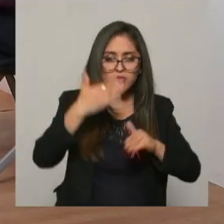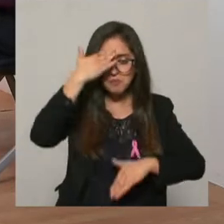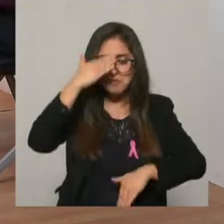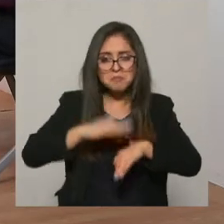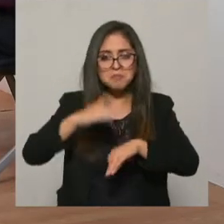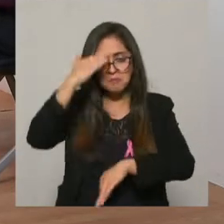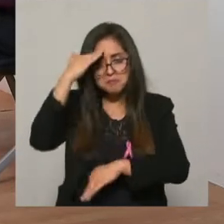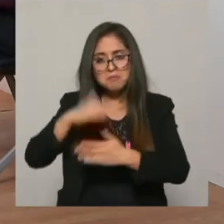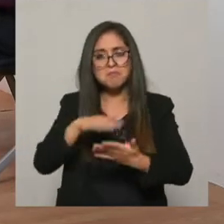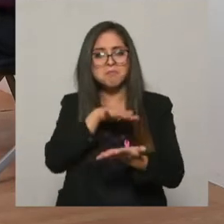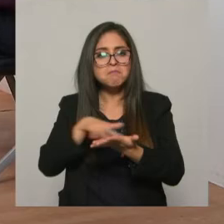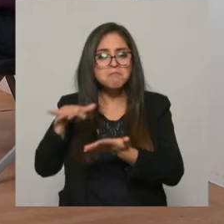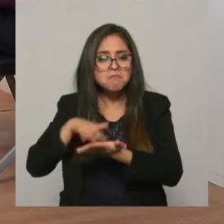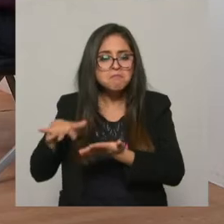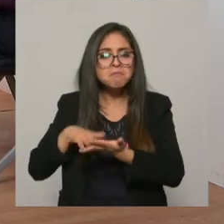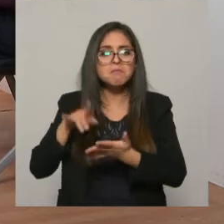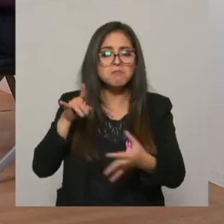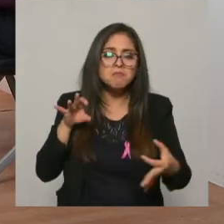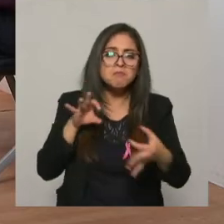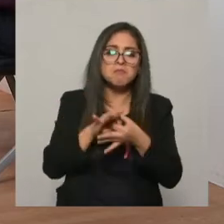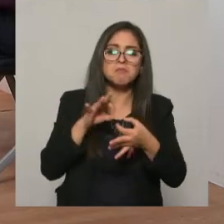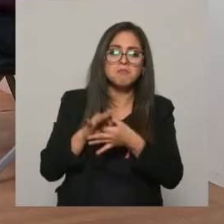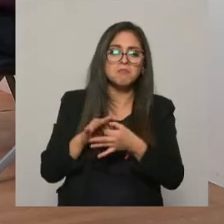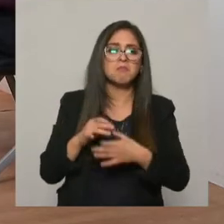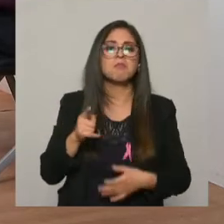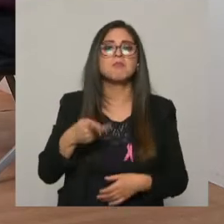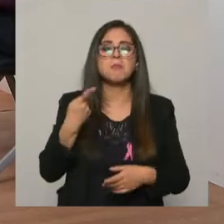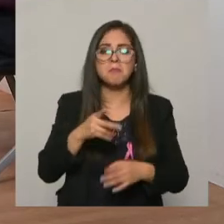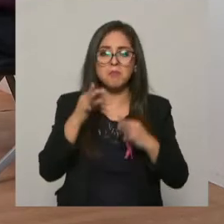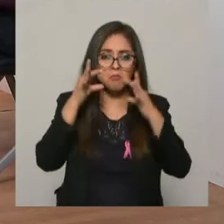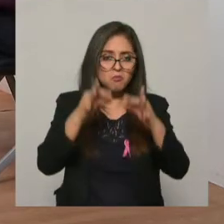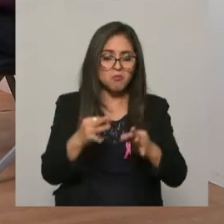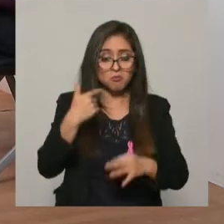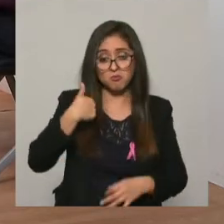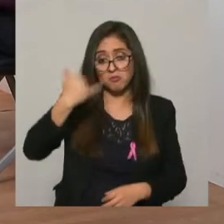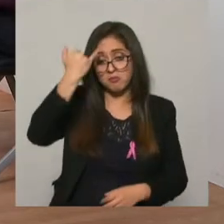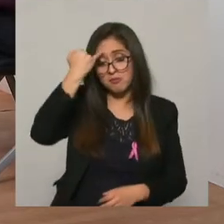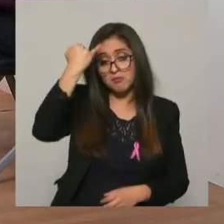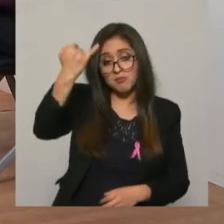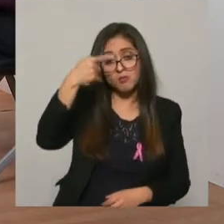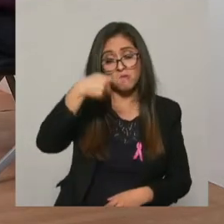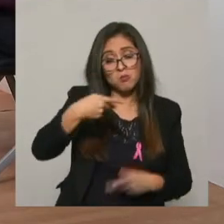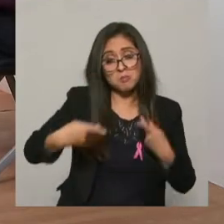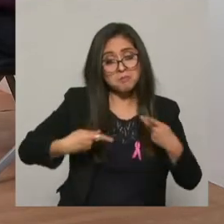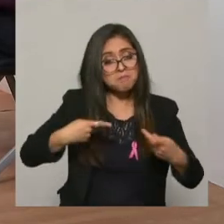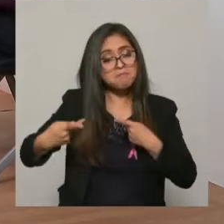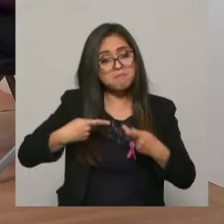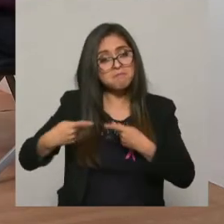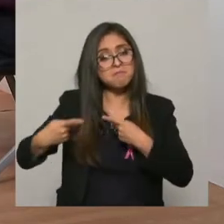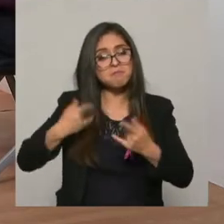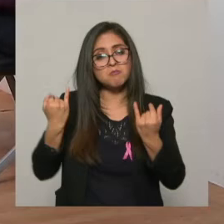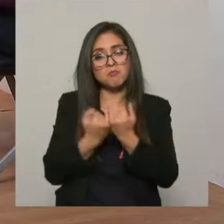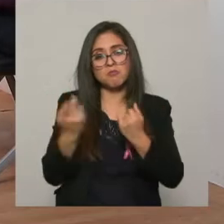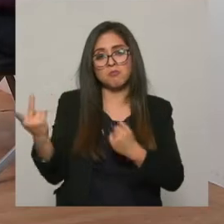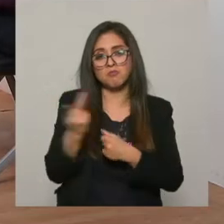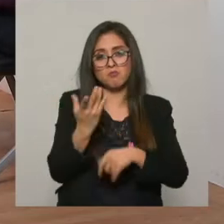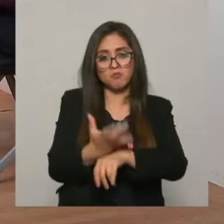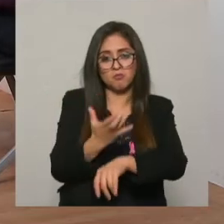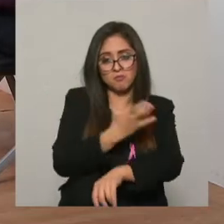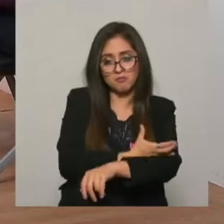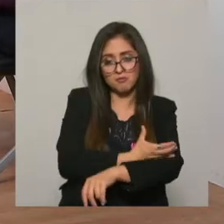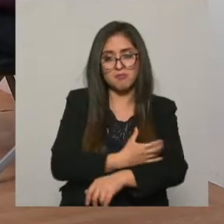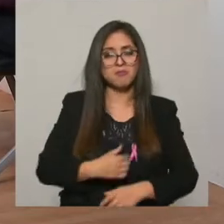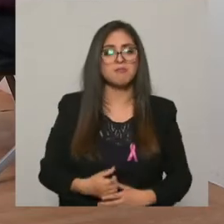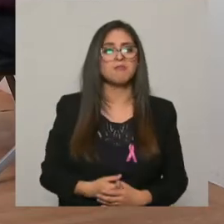tus guiones, en tus líneas que tienes que interpretar? Perfecto, me imagino que Sí. te has estado preparando también, Sí, igual que así tu es. compañero, ¿no?